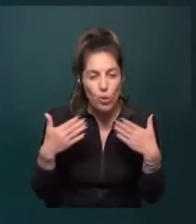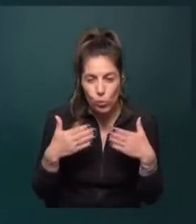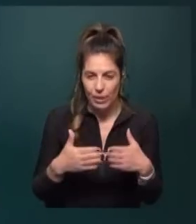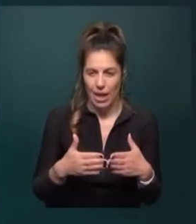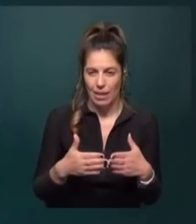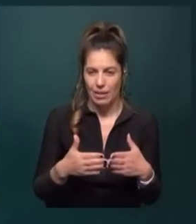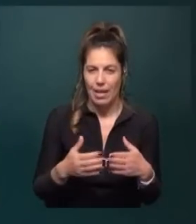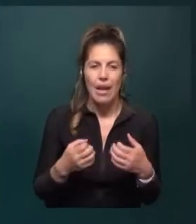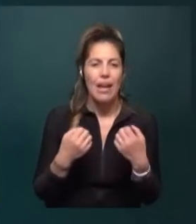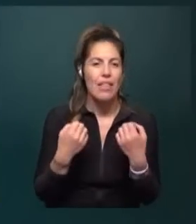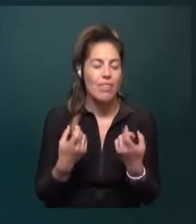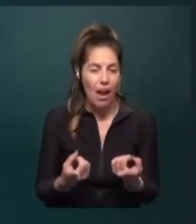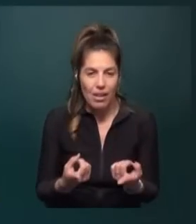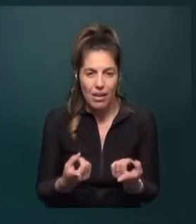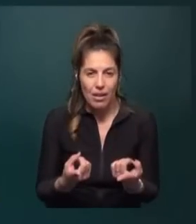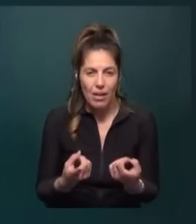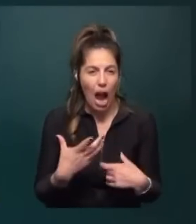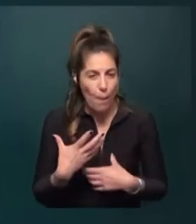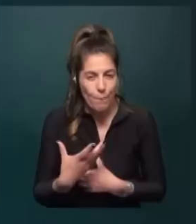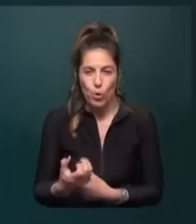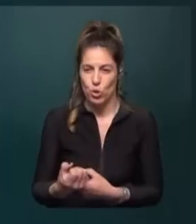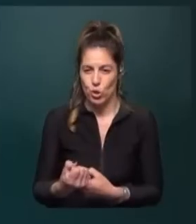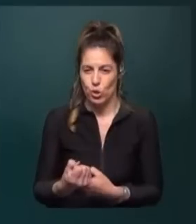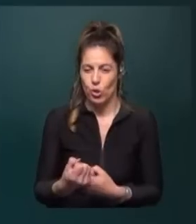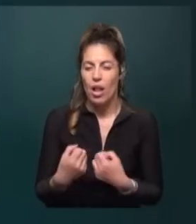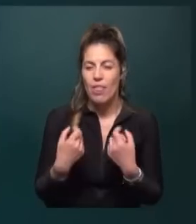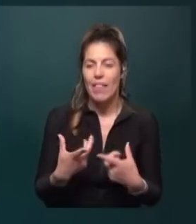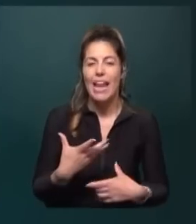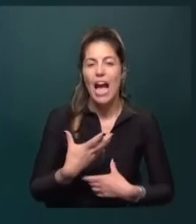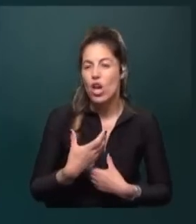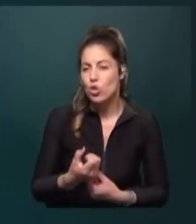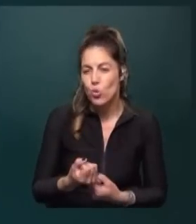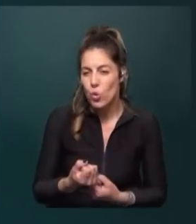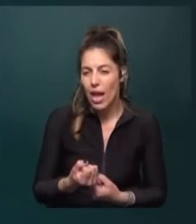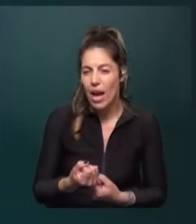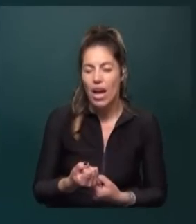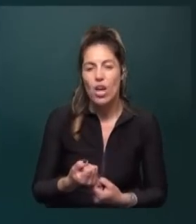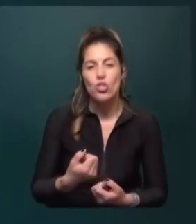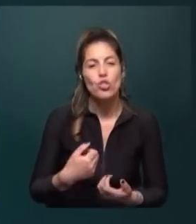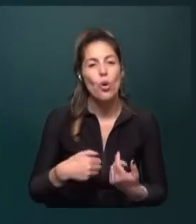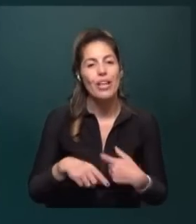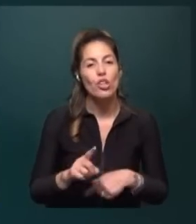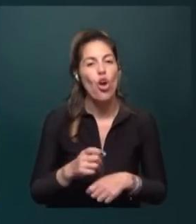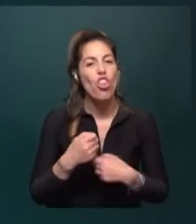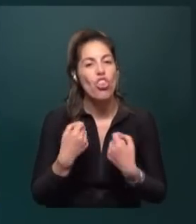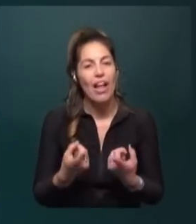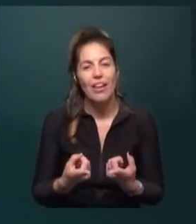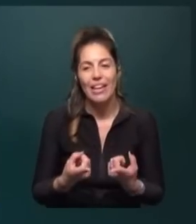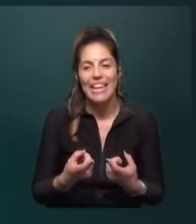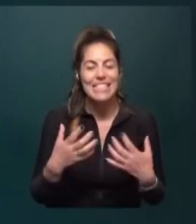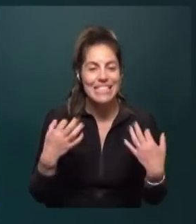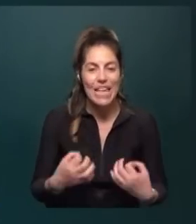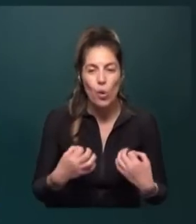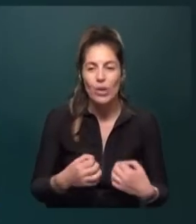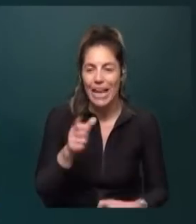es brindar este un apoyo brindar una ayuda sobre todo darle la